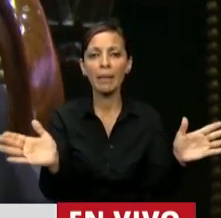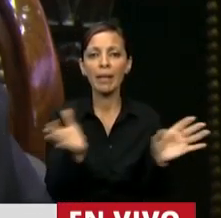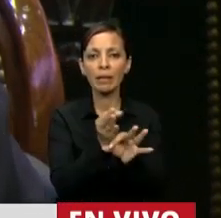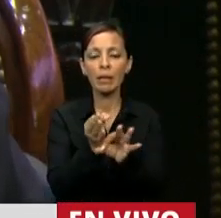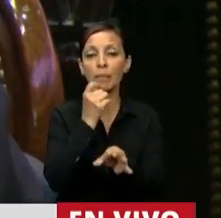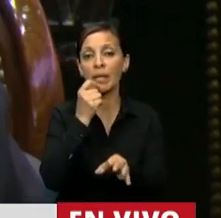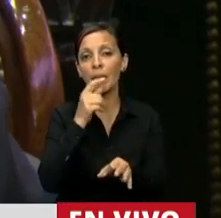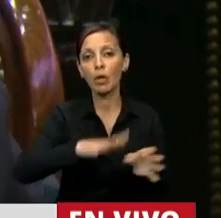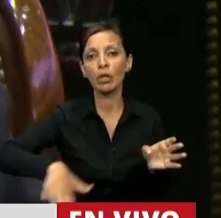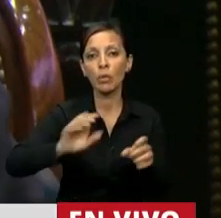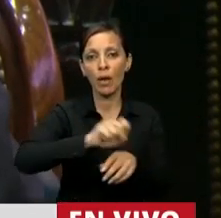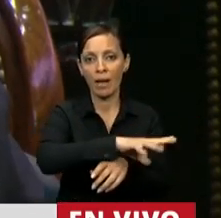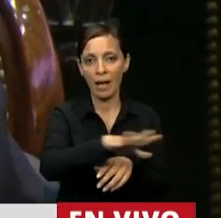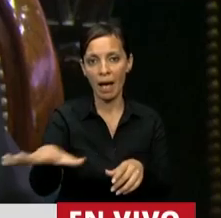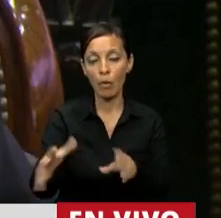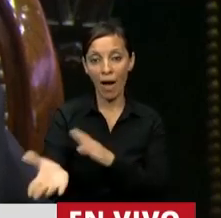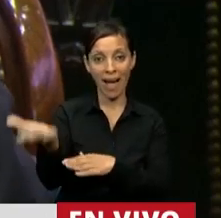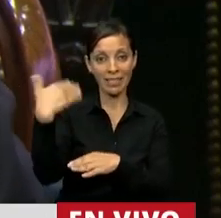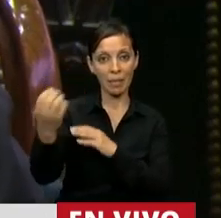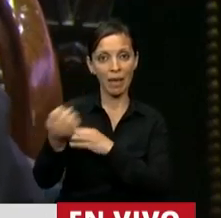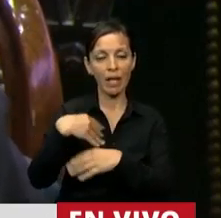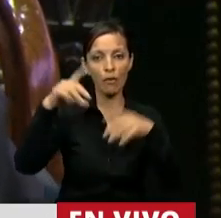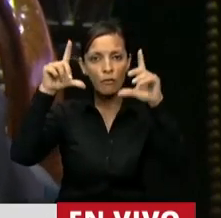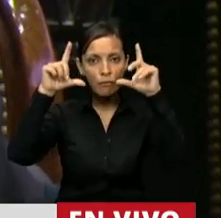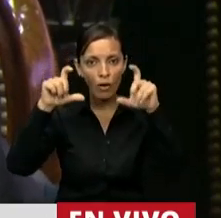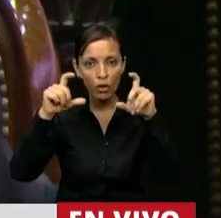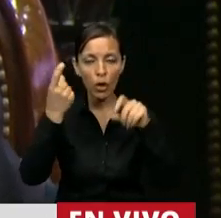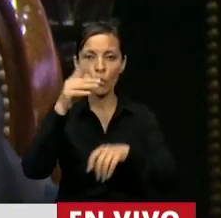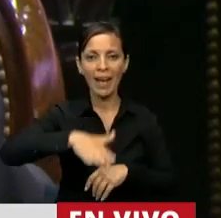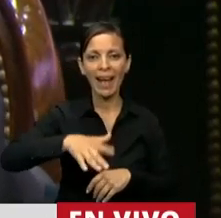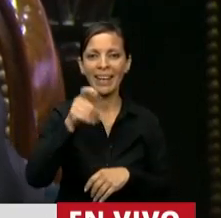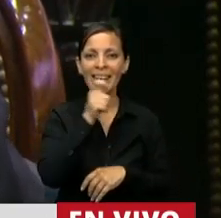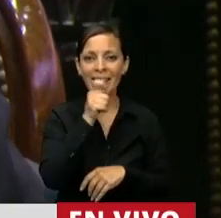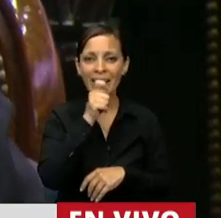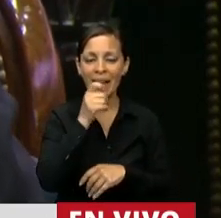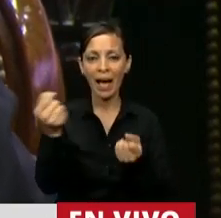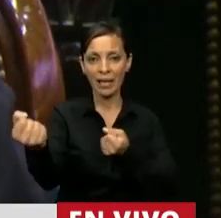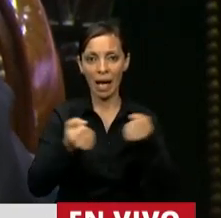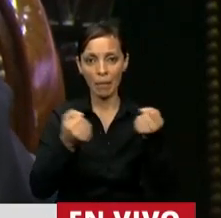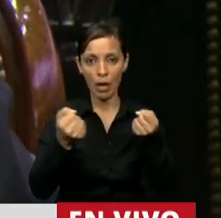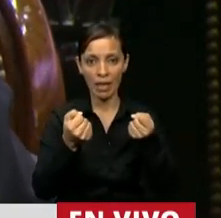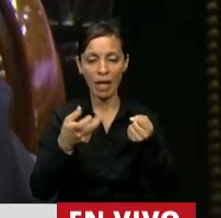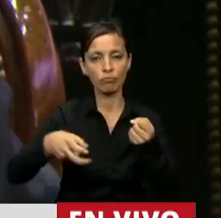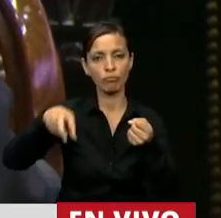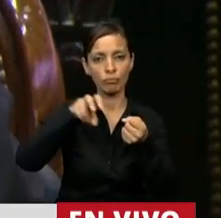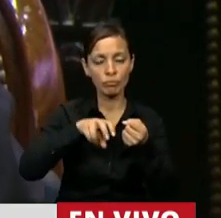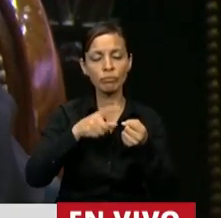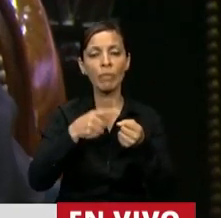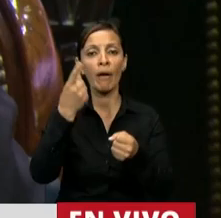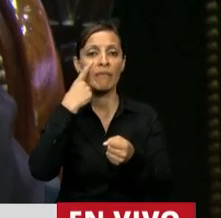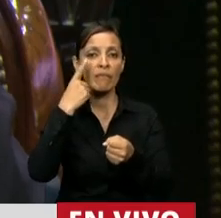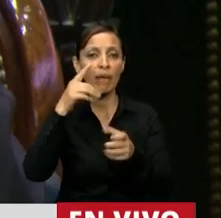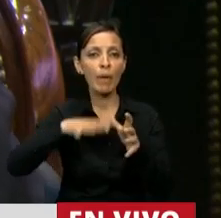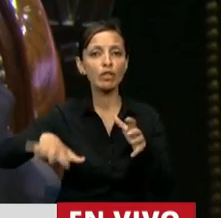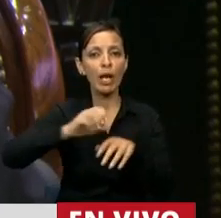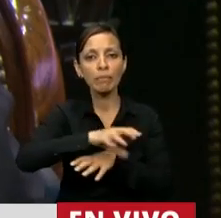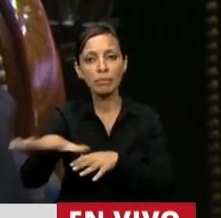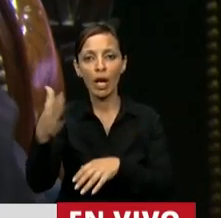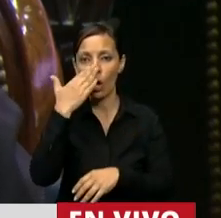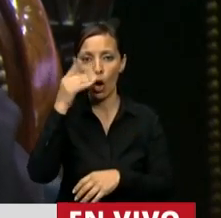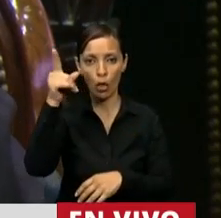en entornos rurales. Ayer me mandaban una foto de una niña en una camioneta que vive en una zona rural